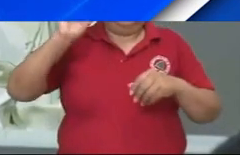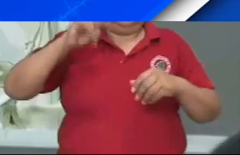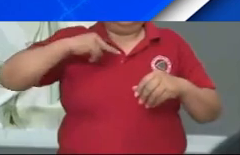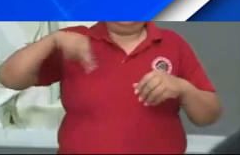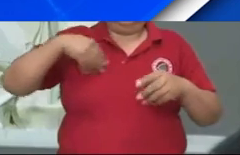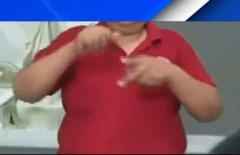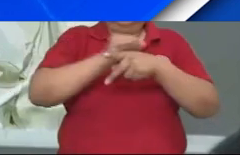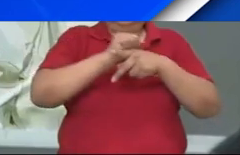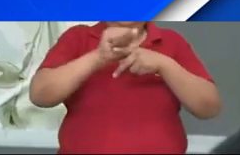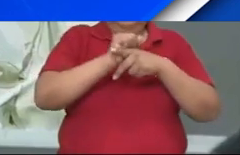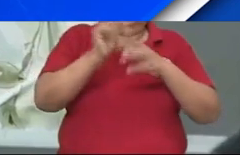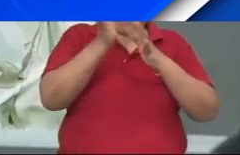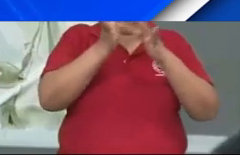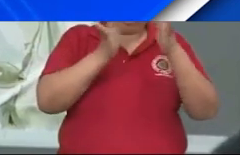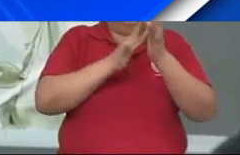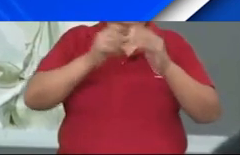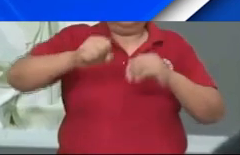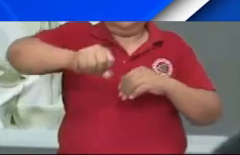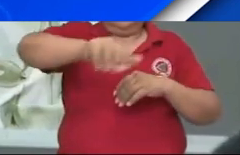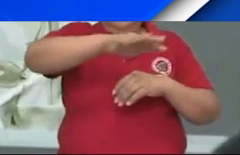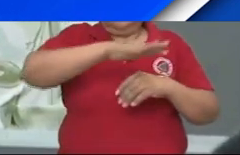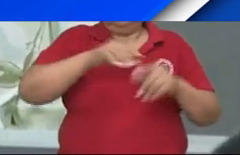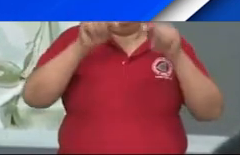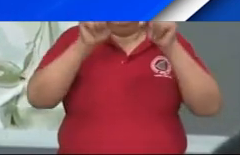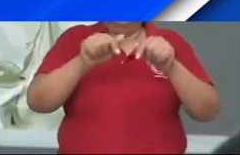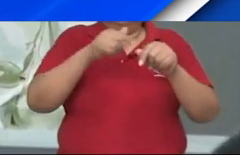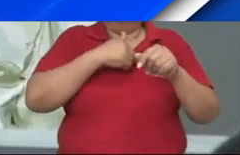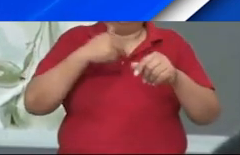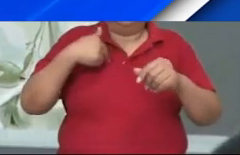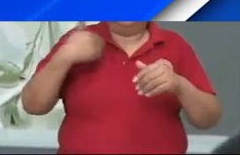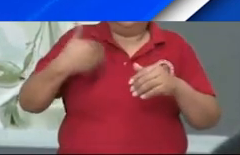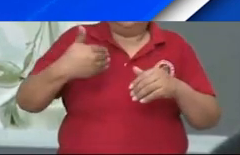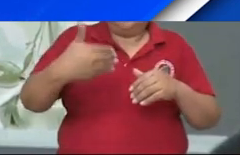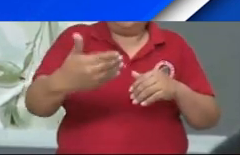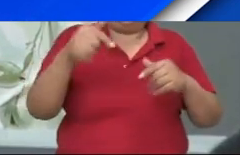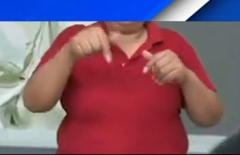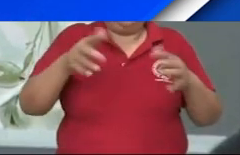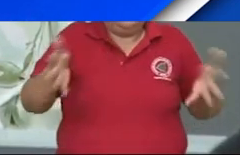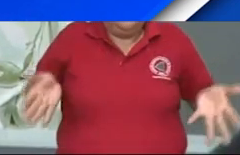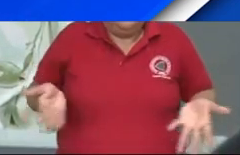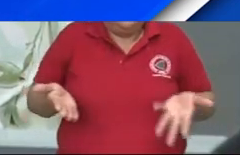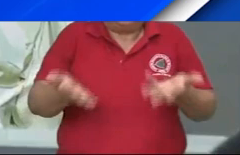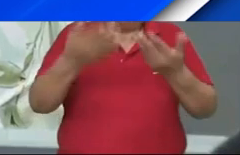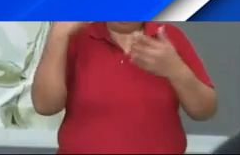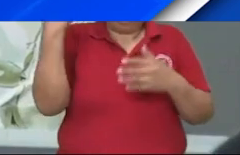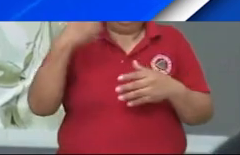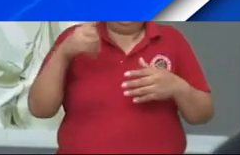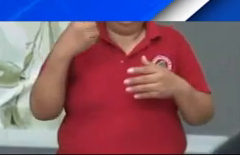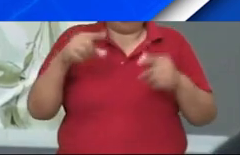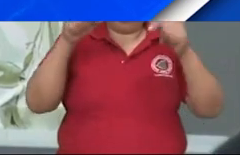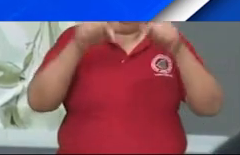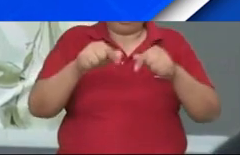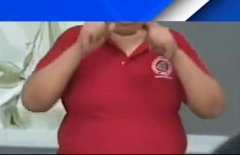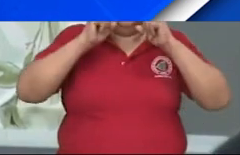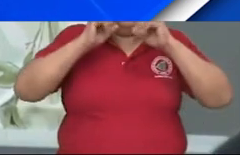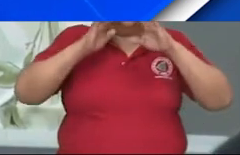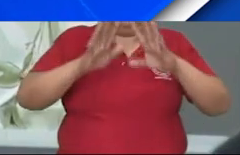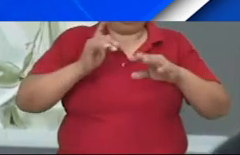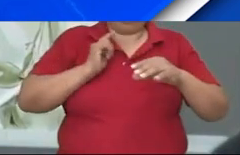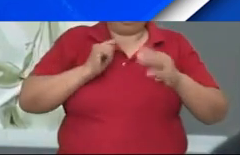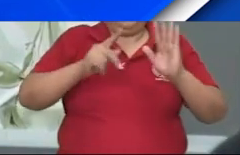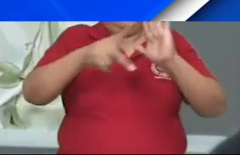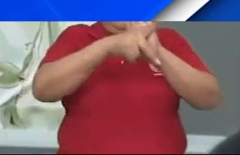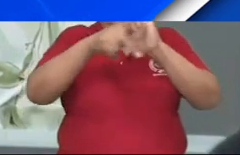nuestras prácticas cristianas y solidarias, se ha avanzado en la promoción de derechos y prevención